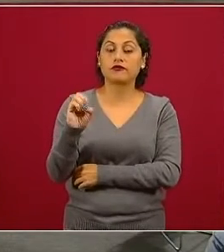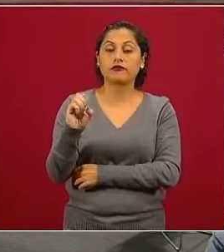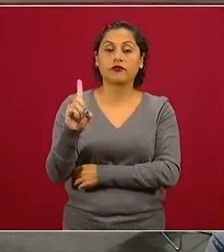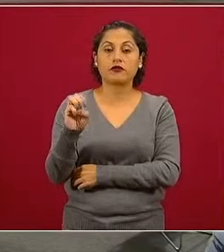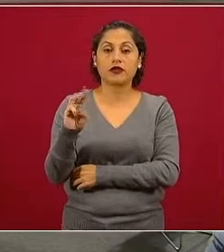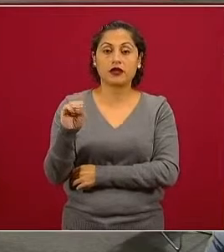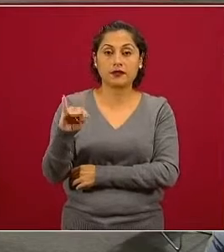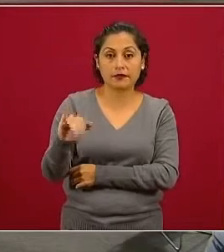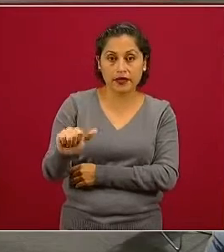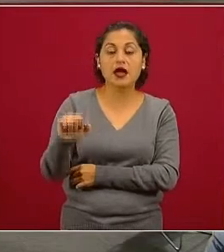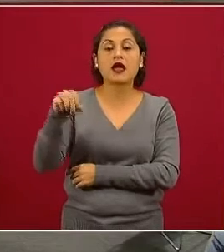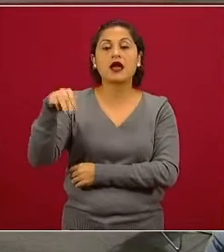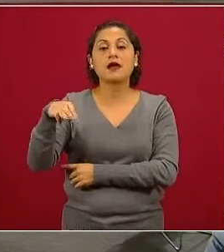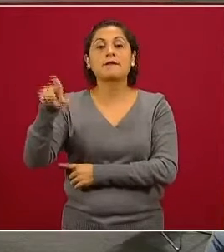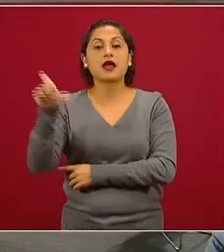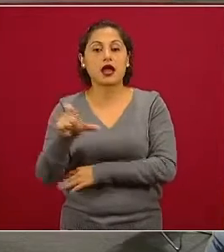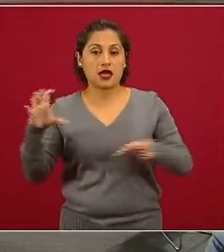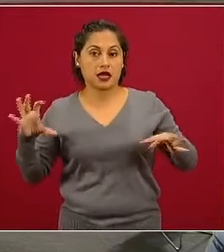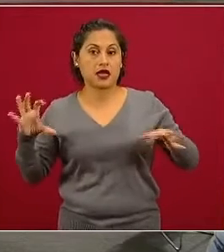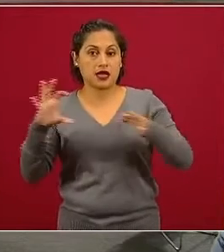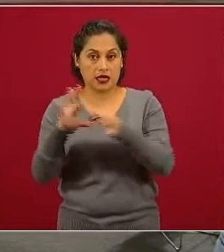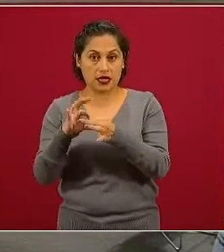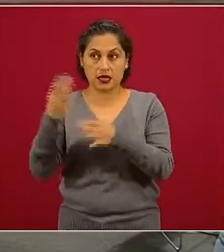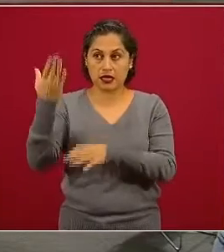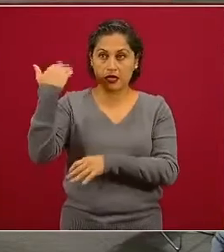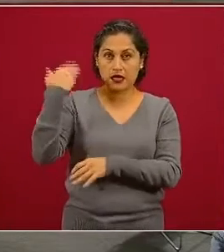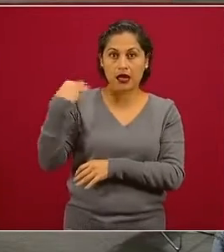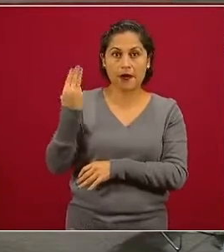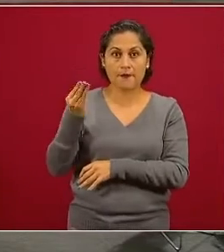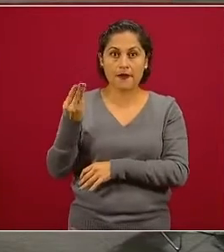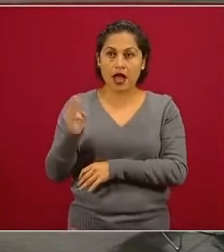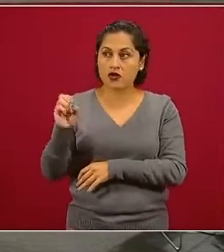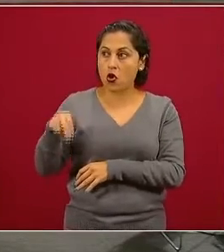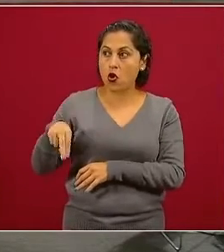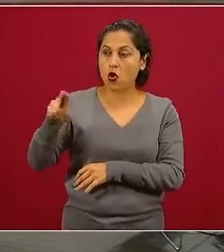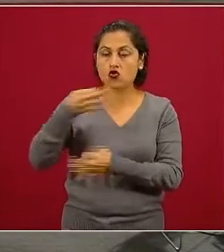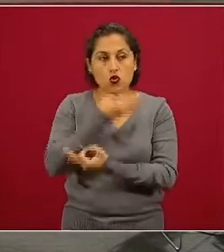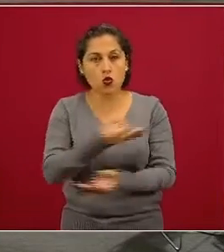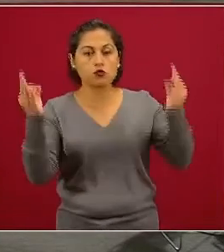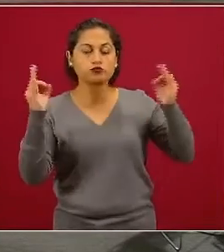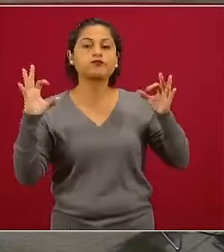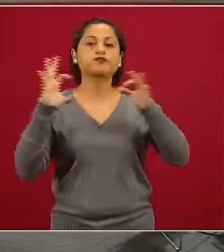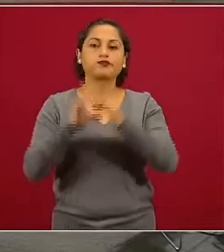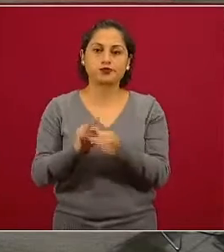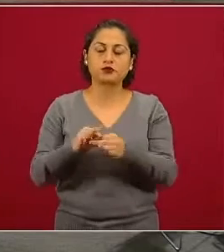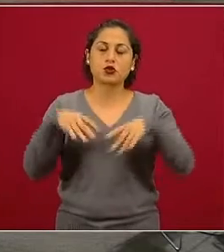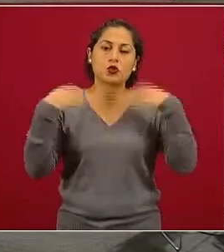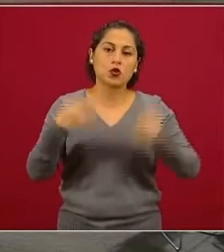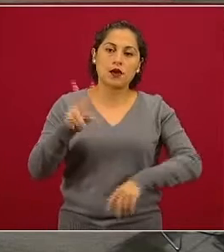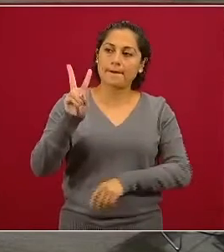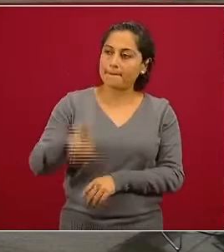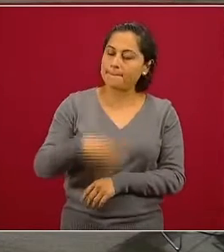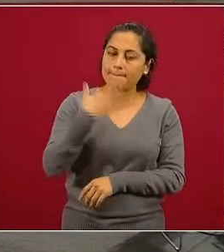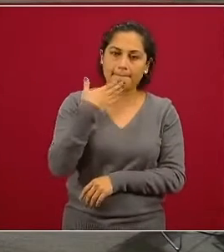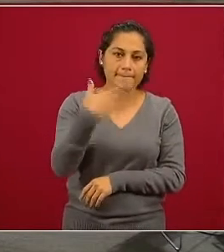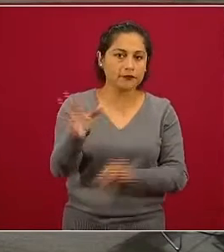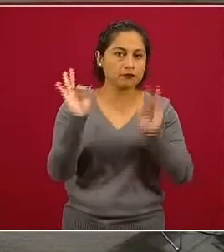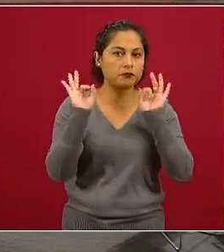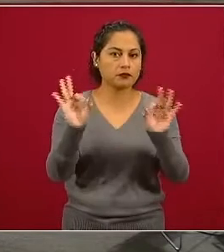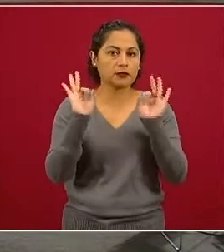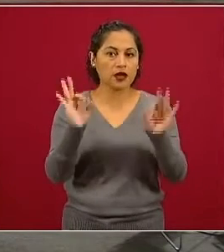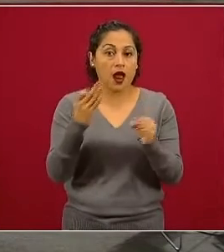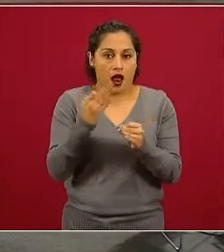a Giancarlo Zuma por estar aquí con nosotros, a la ONU por haber buscado también al Sistema Público